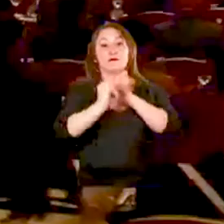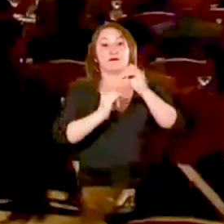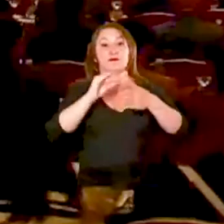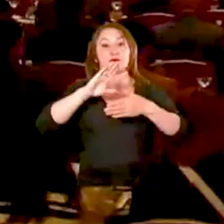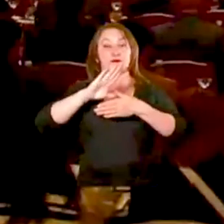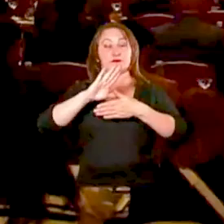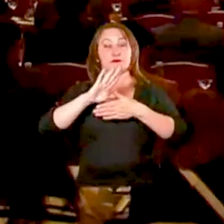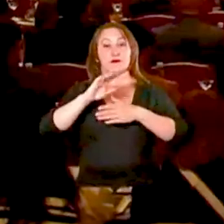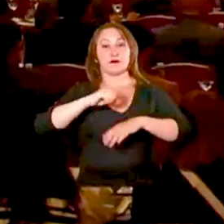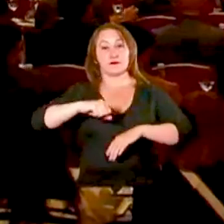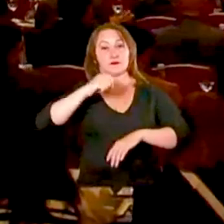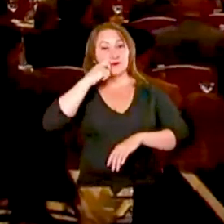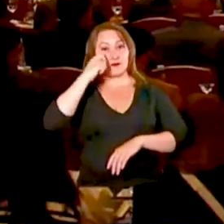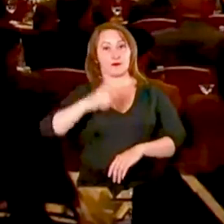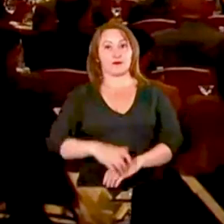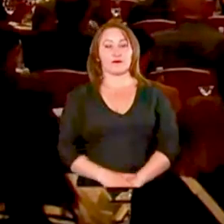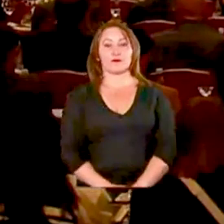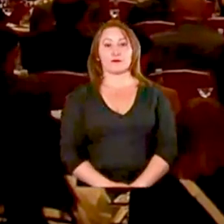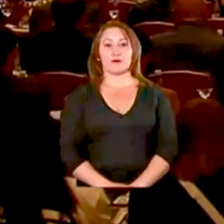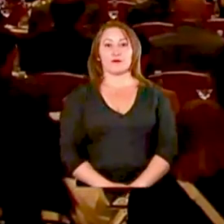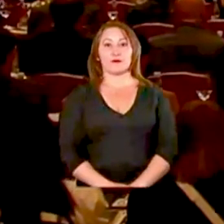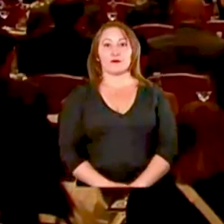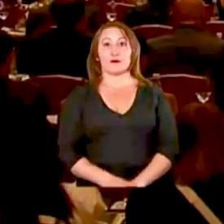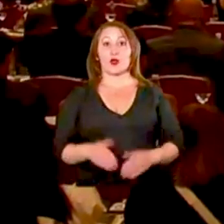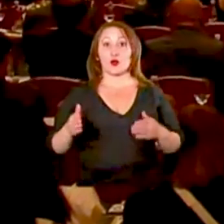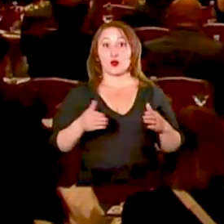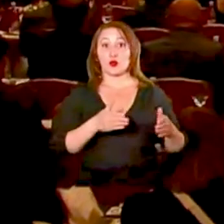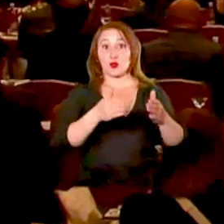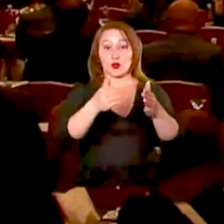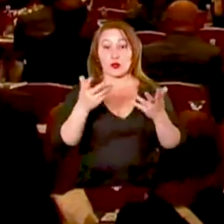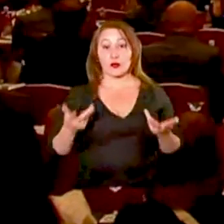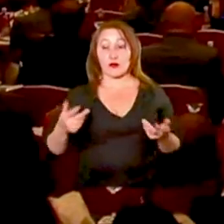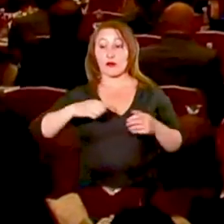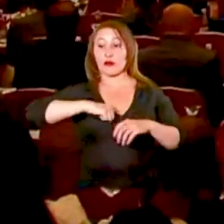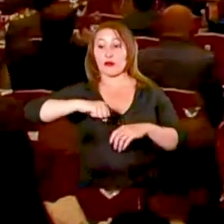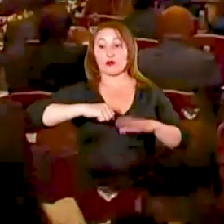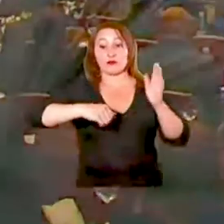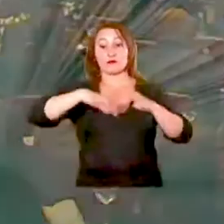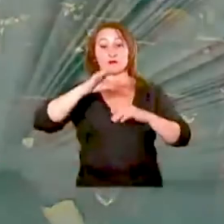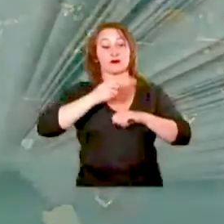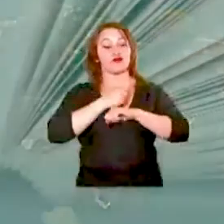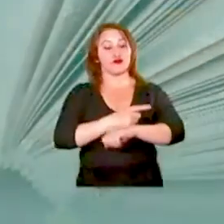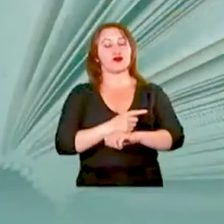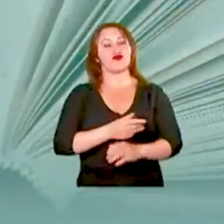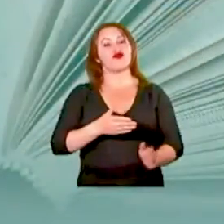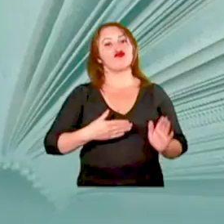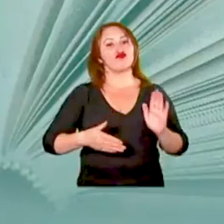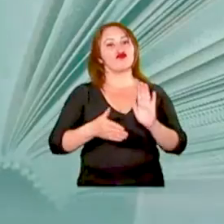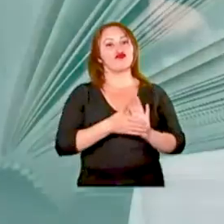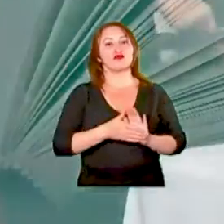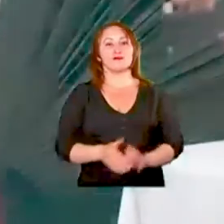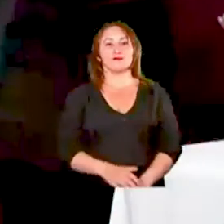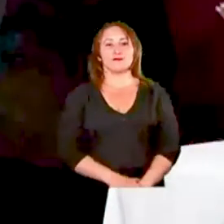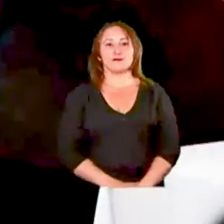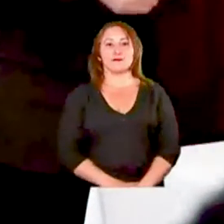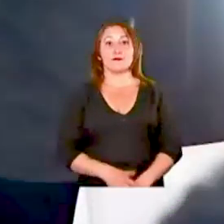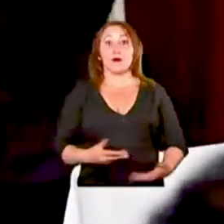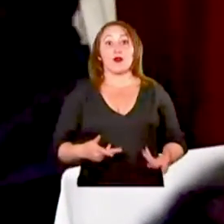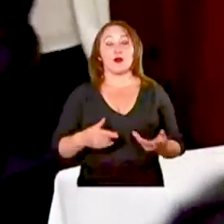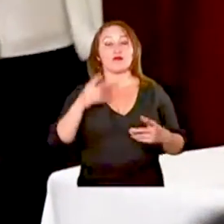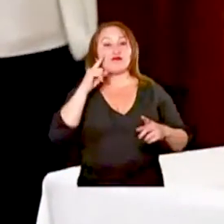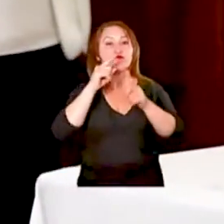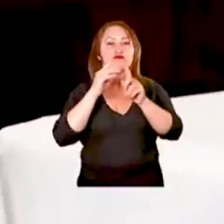Humanos. La ruta hacia un nuevo derecho disciplinario más efectivo y garantista. Uno de los